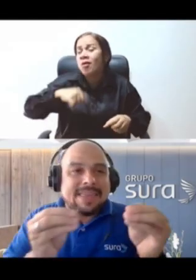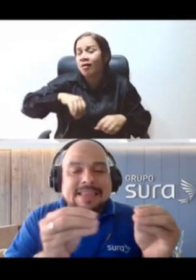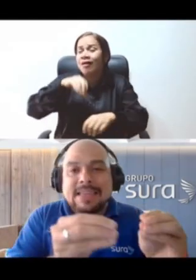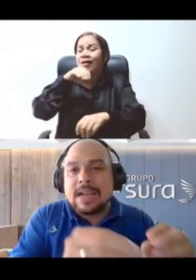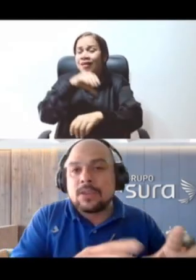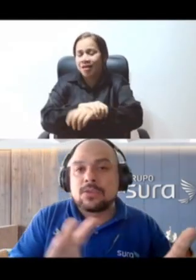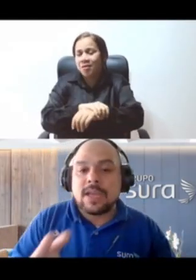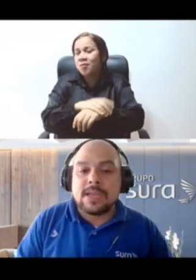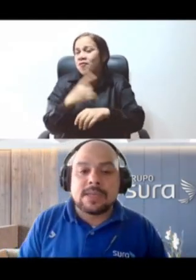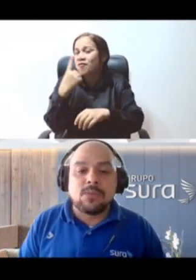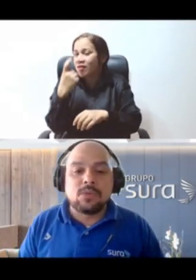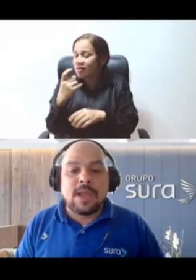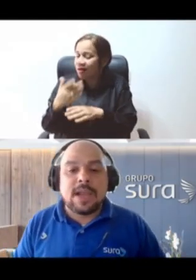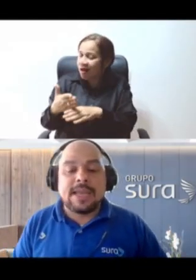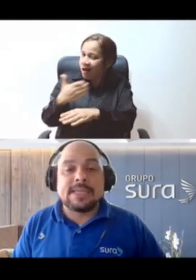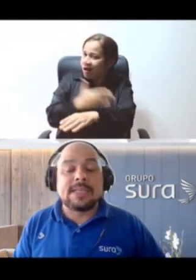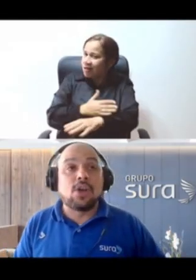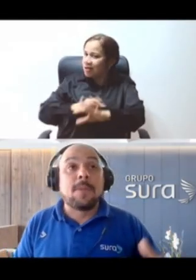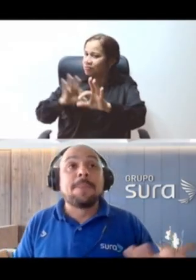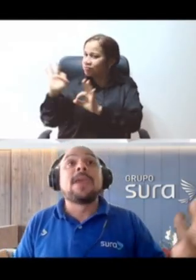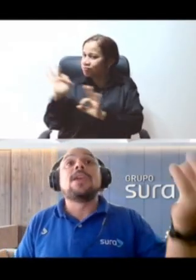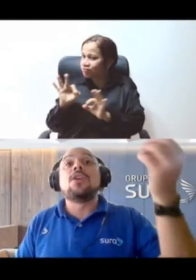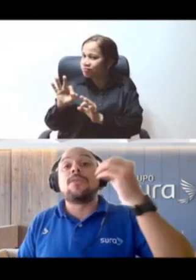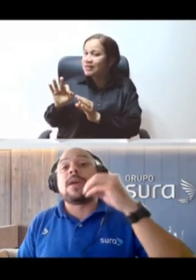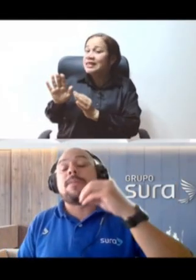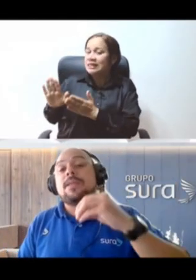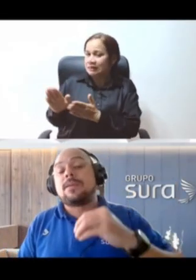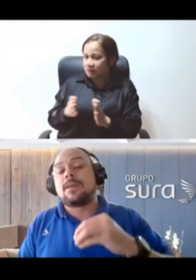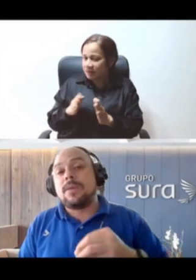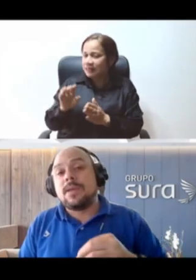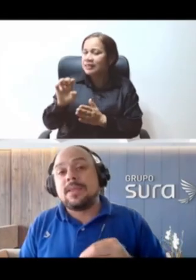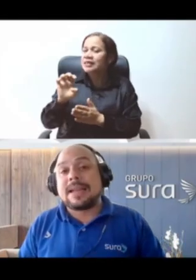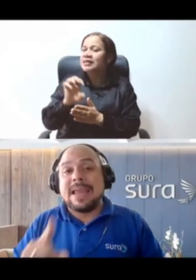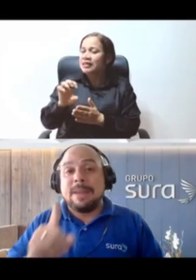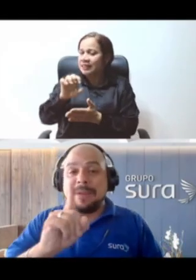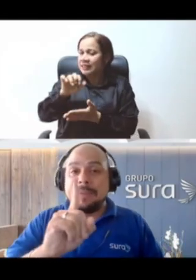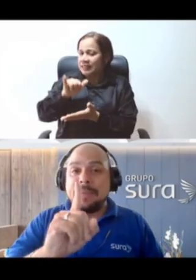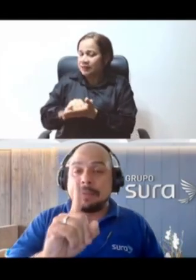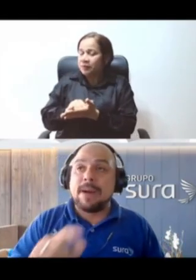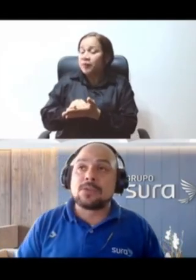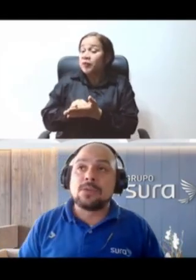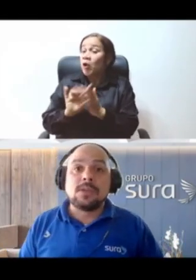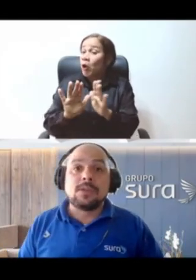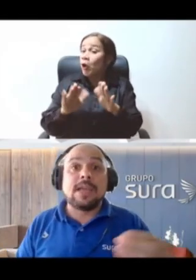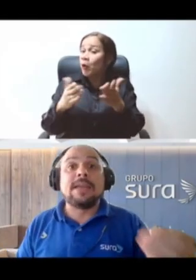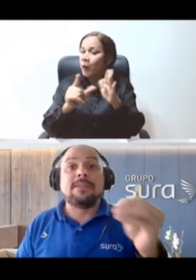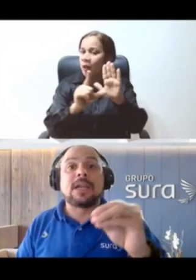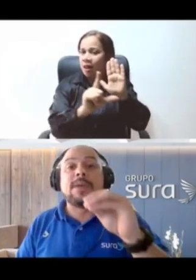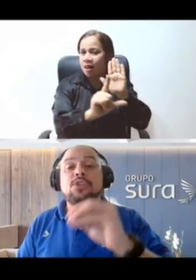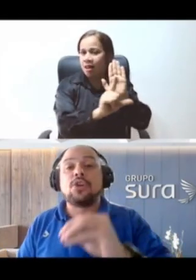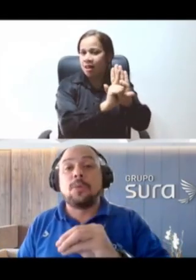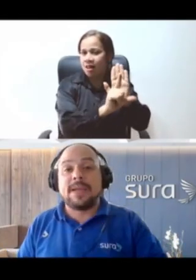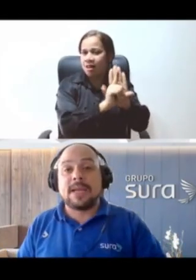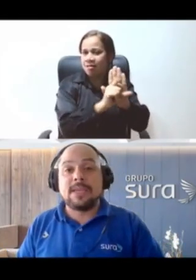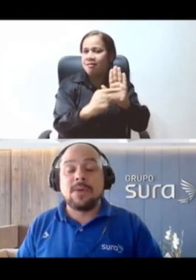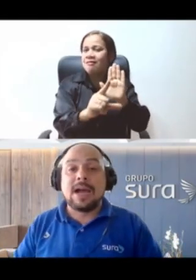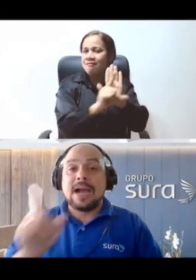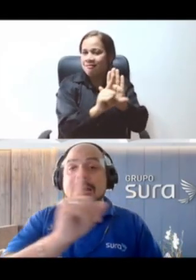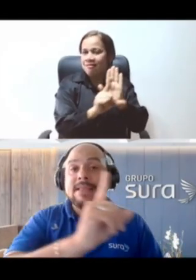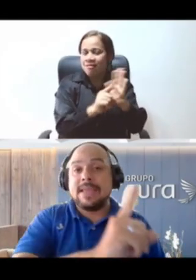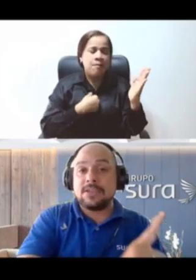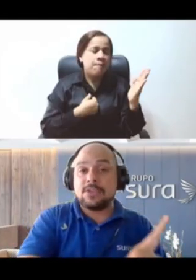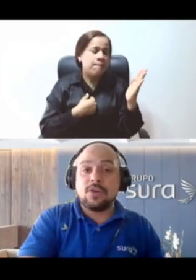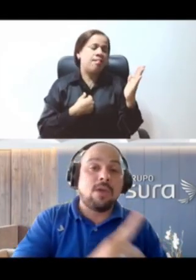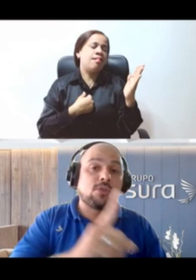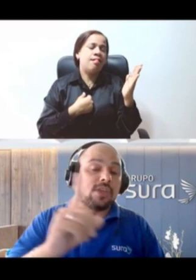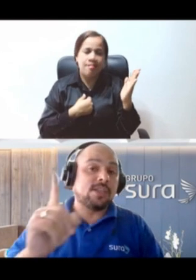vamos a adentrarnos en ese mundo de la legislación y obviamente también dar el primer paso de la intervención